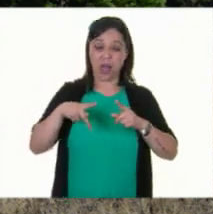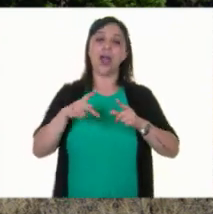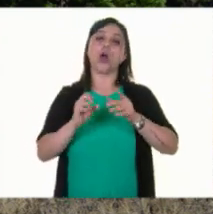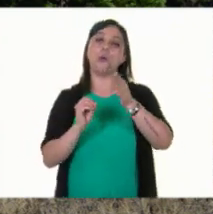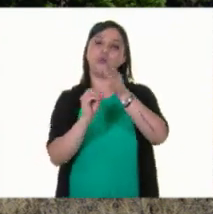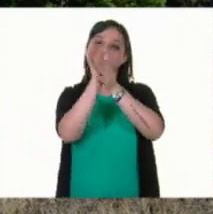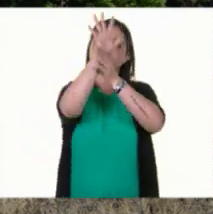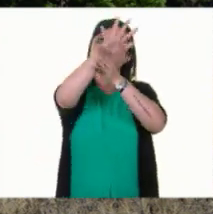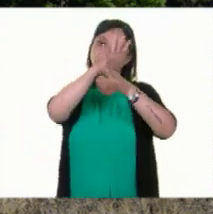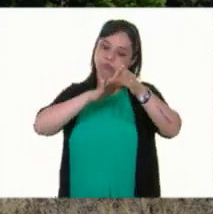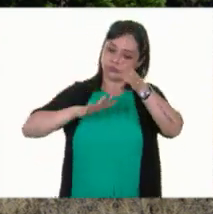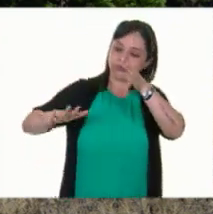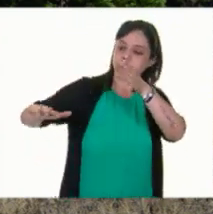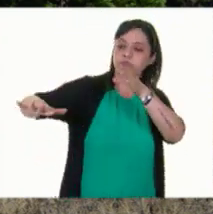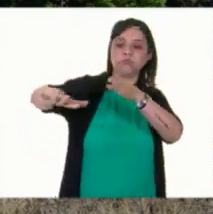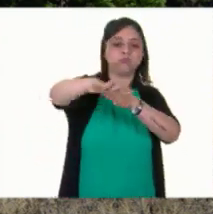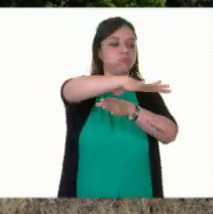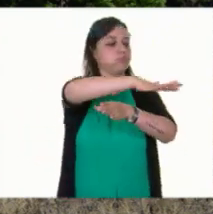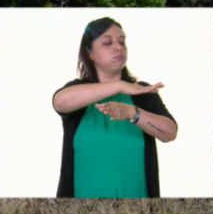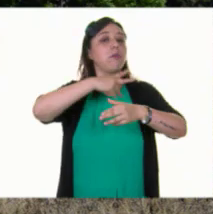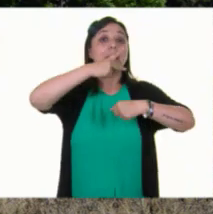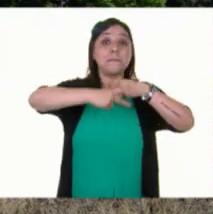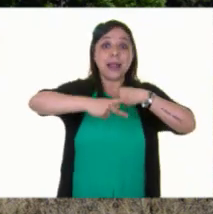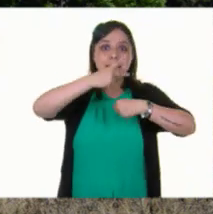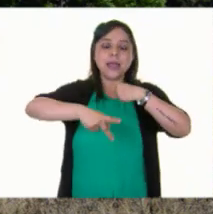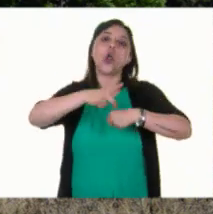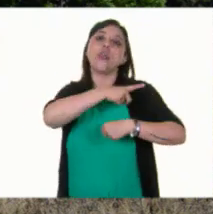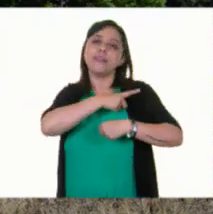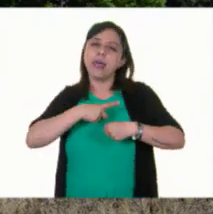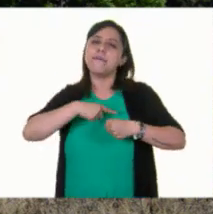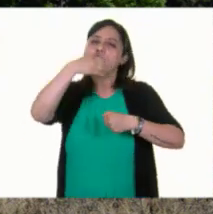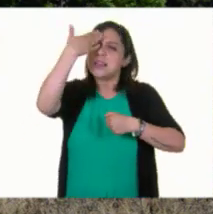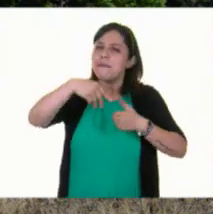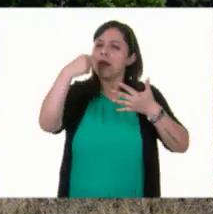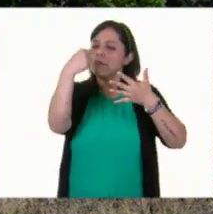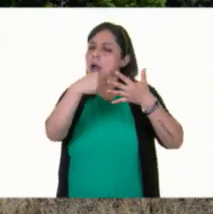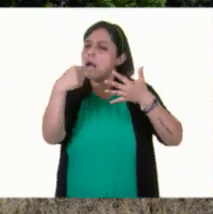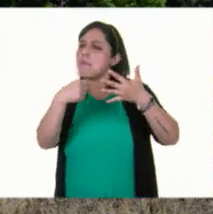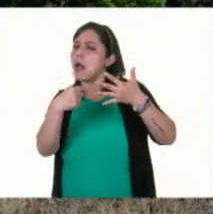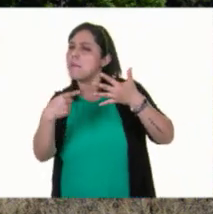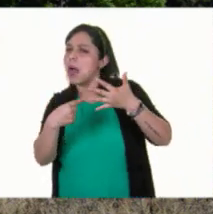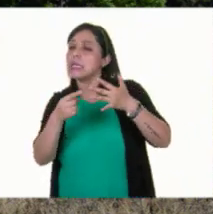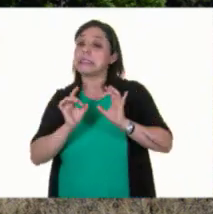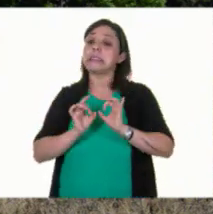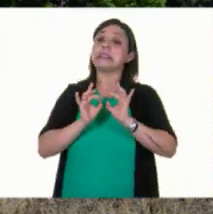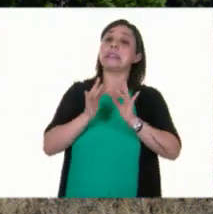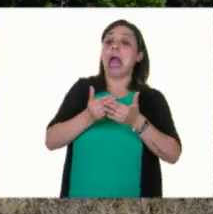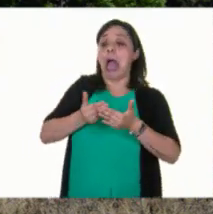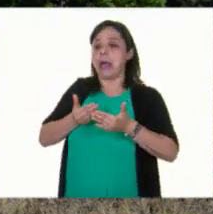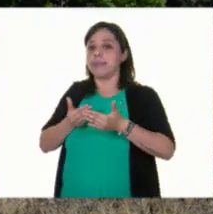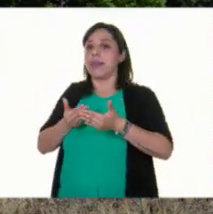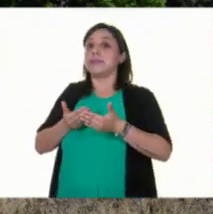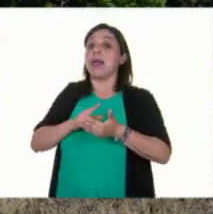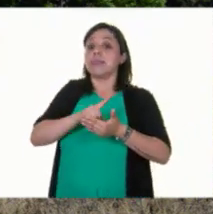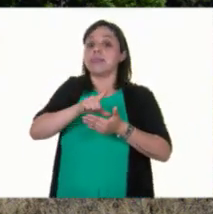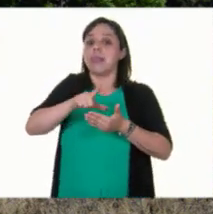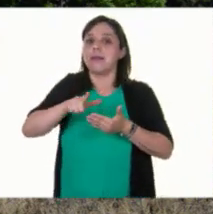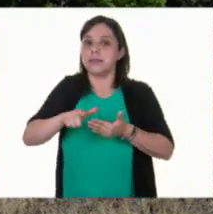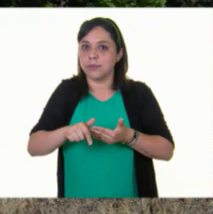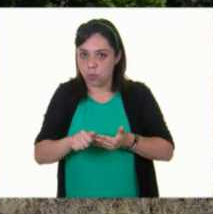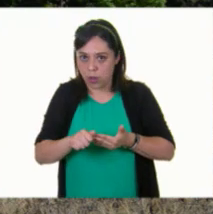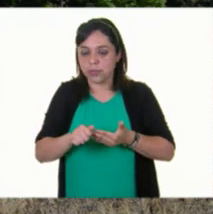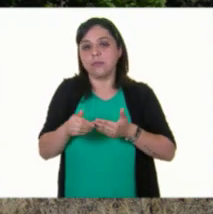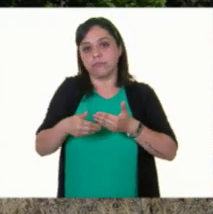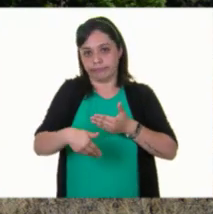en zonas de alto riesgo deben estar informadas respecto a qué hacer antes, durante y después de un desastre. Por